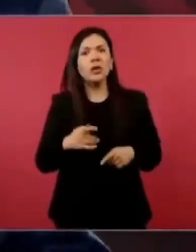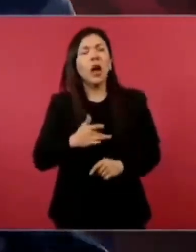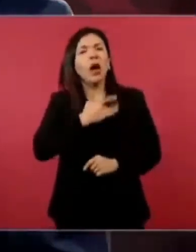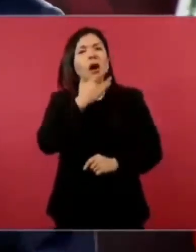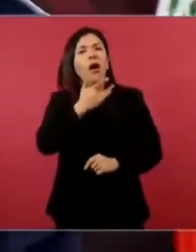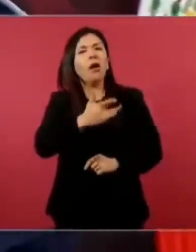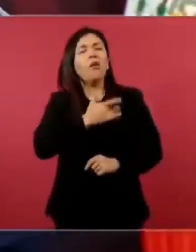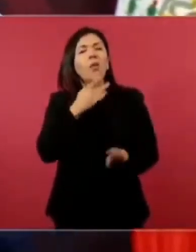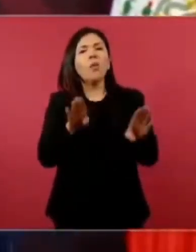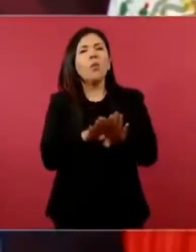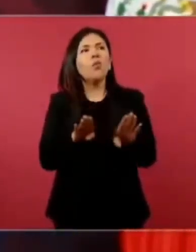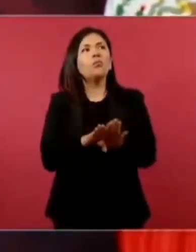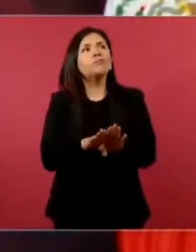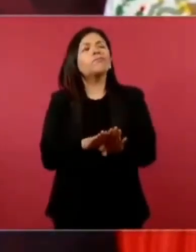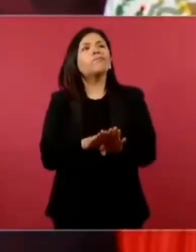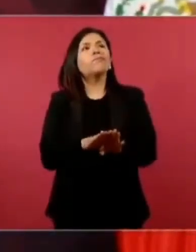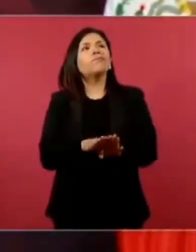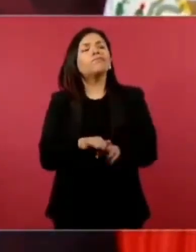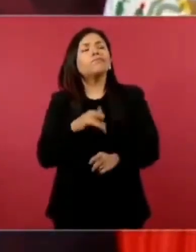sentir,